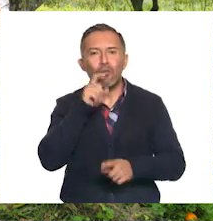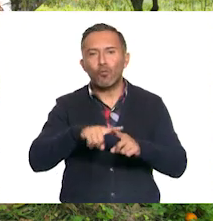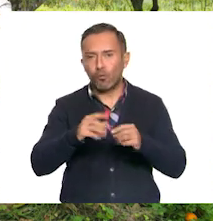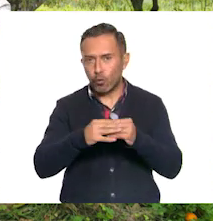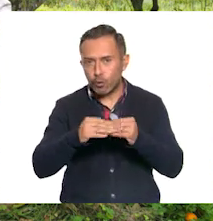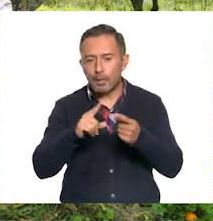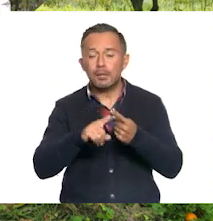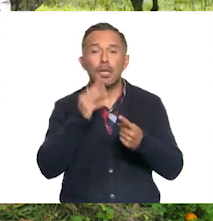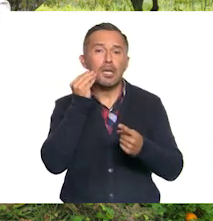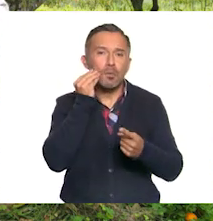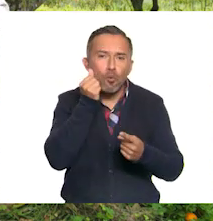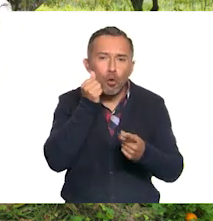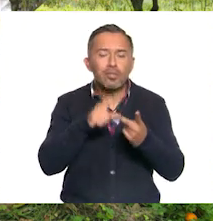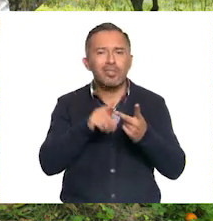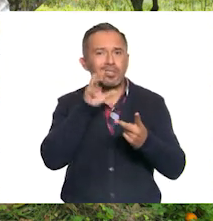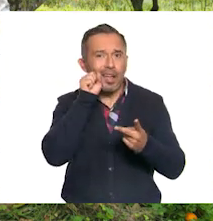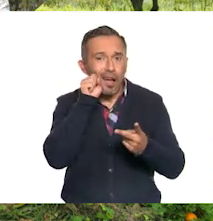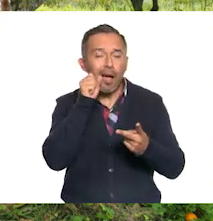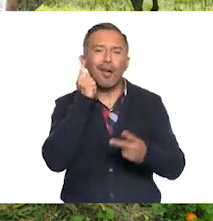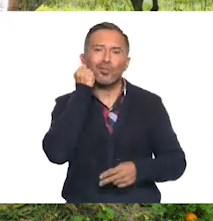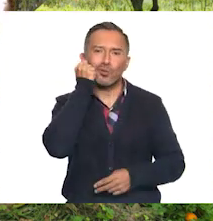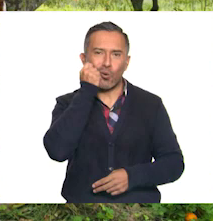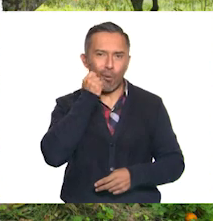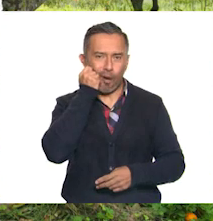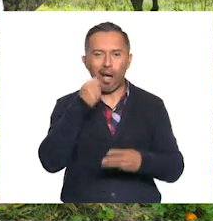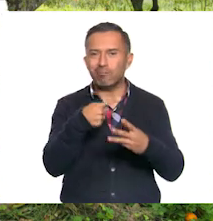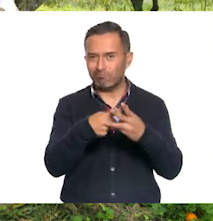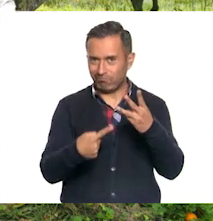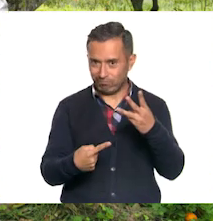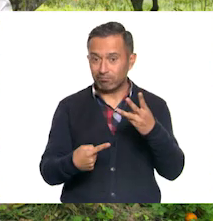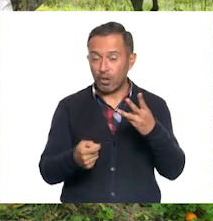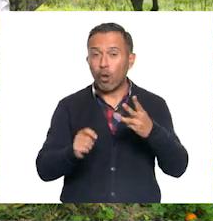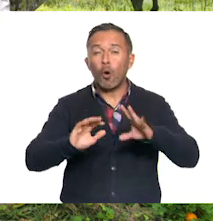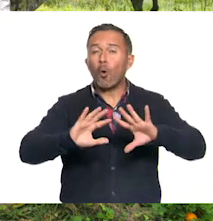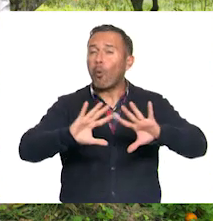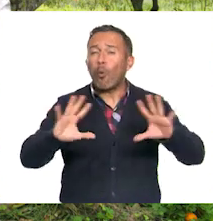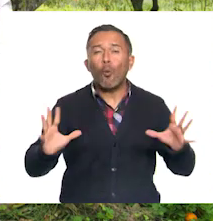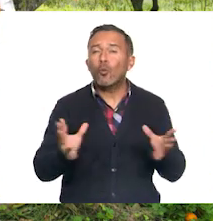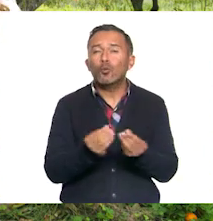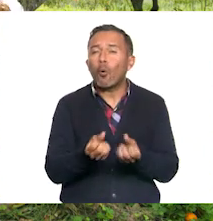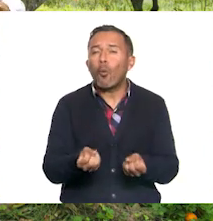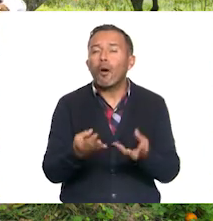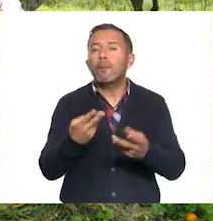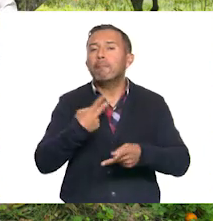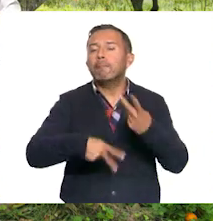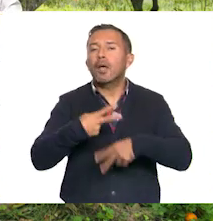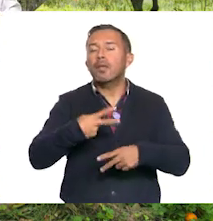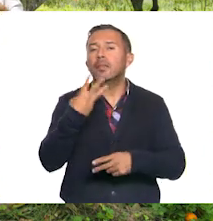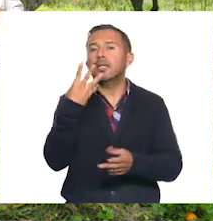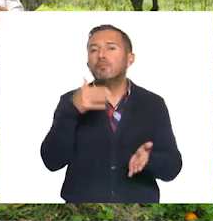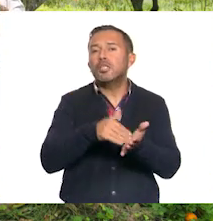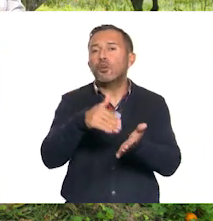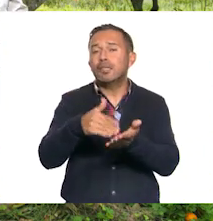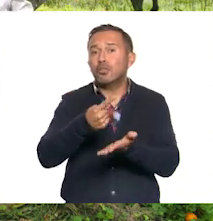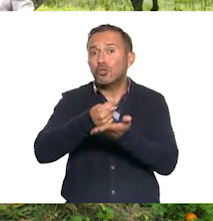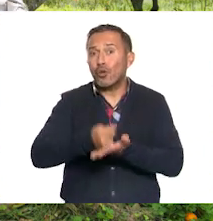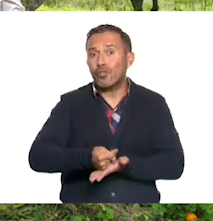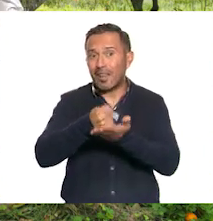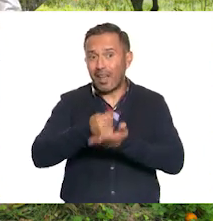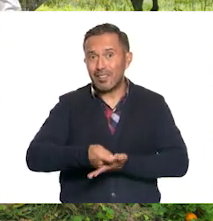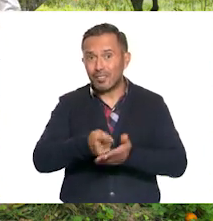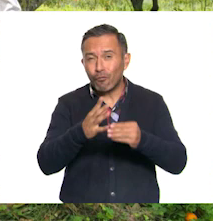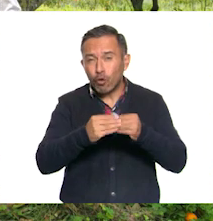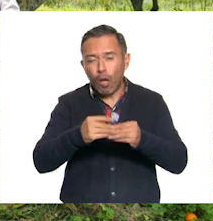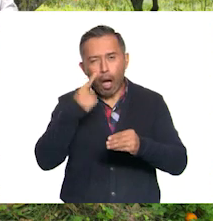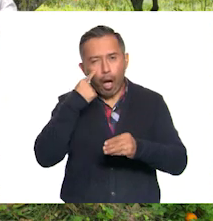limón, naranja y toronja. En conjunto, produce casi 3 millones de toneladas de estos frutos